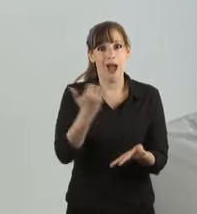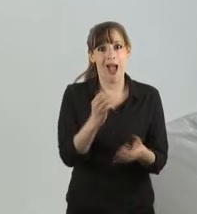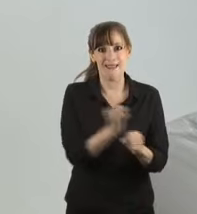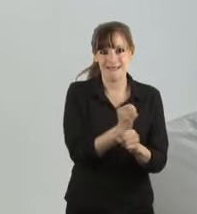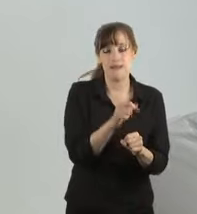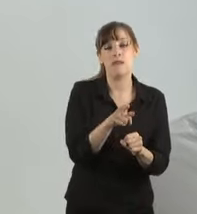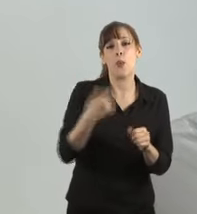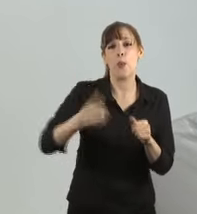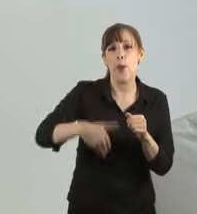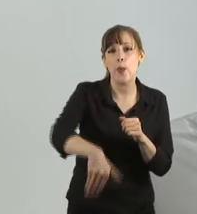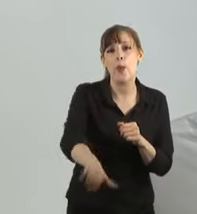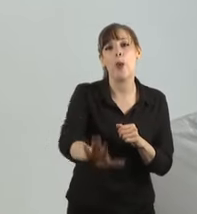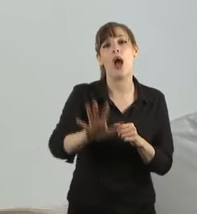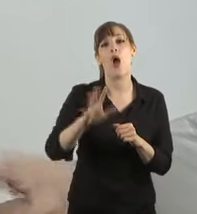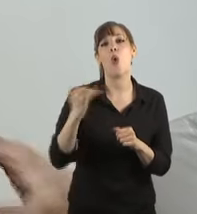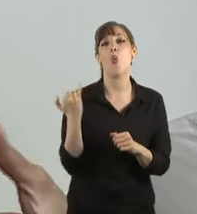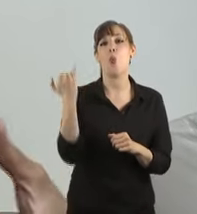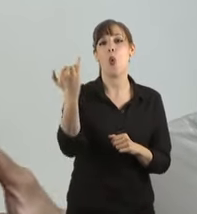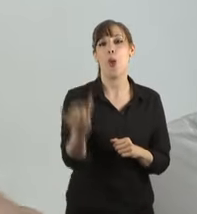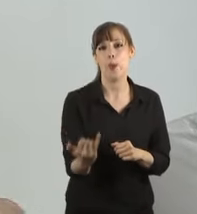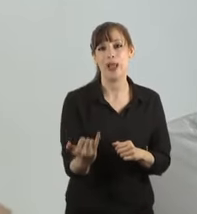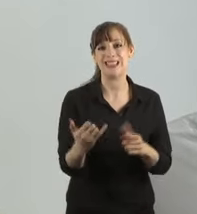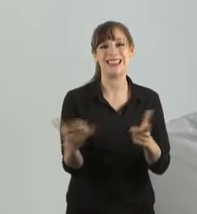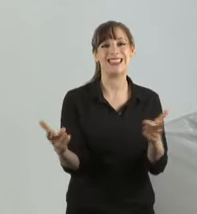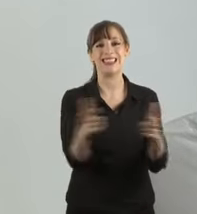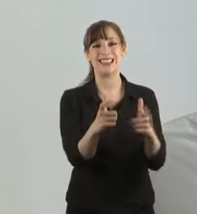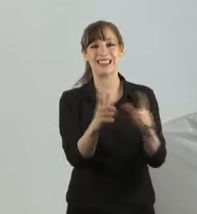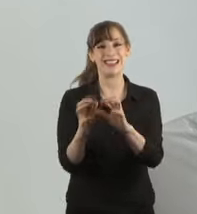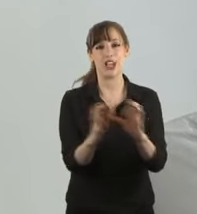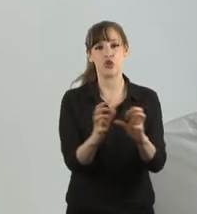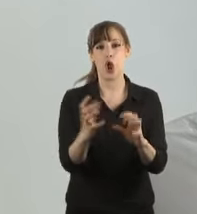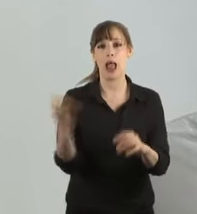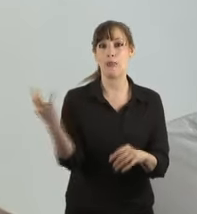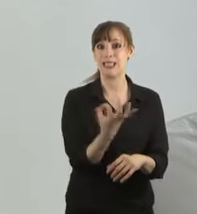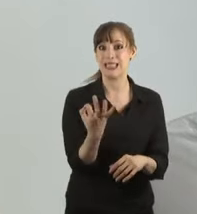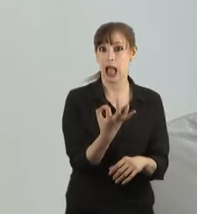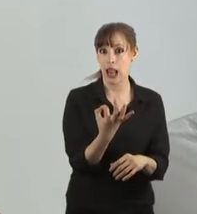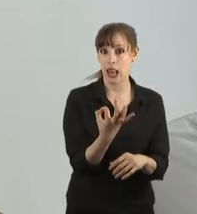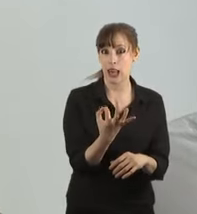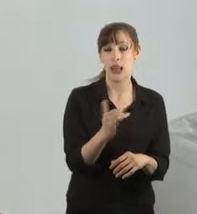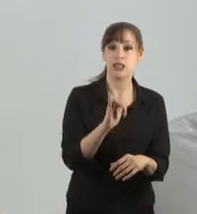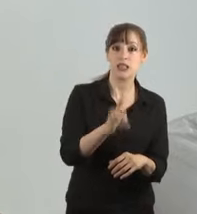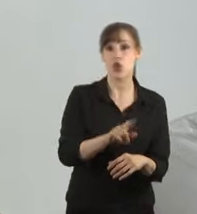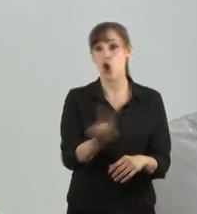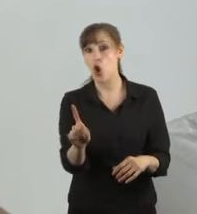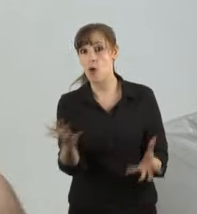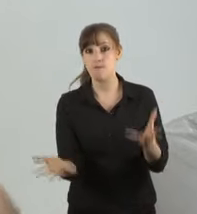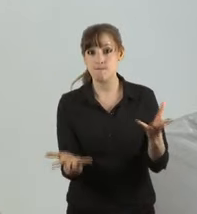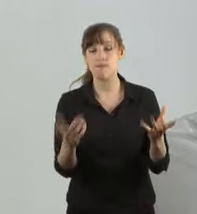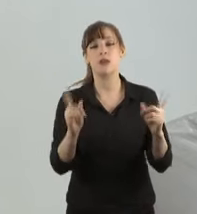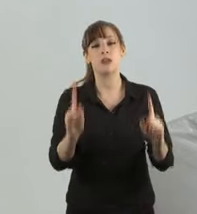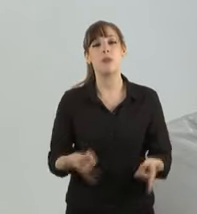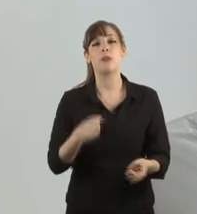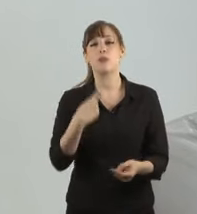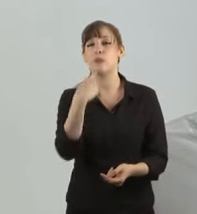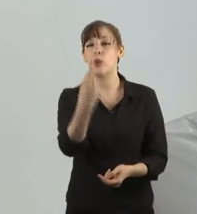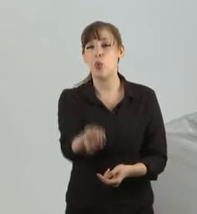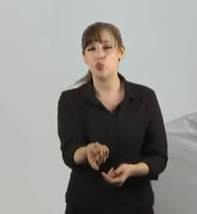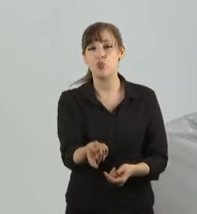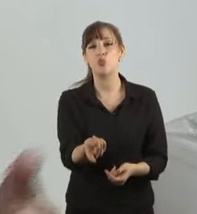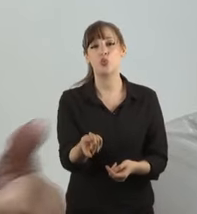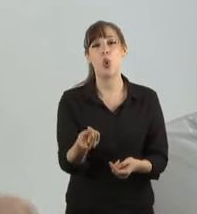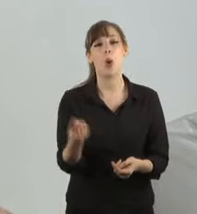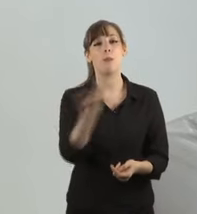sesión especial para este jueves y cuál es la expectativa para su tratamiento en el recinto y permítame preguntarle cuál va a ser la agenda del